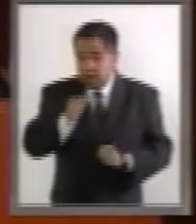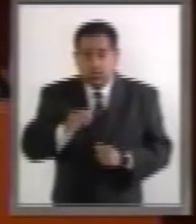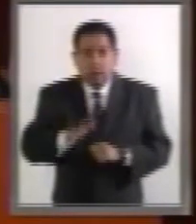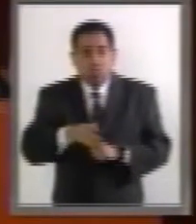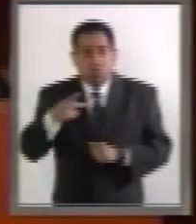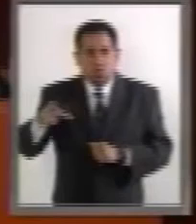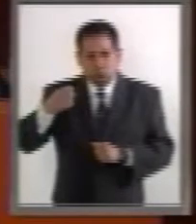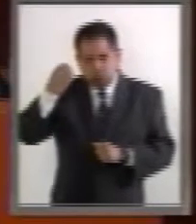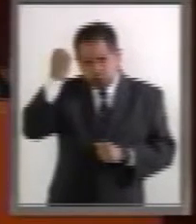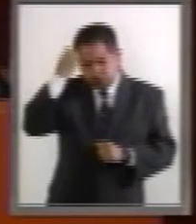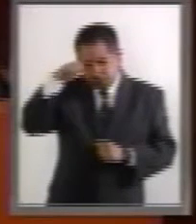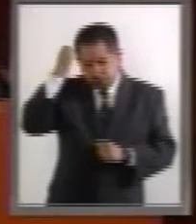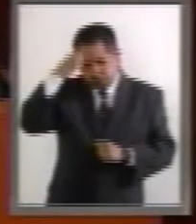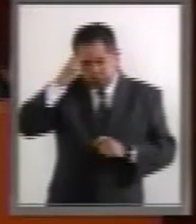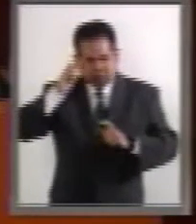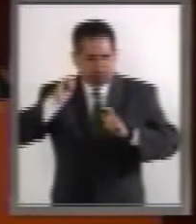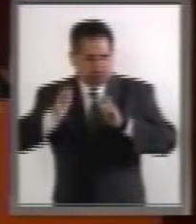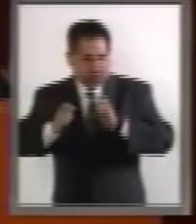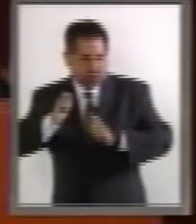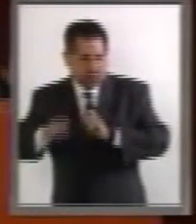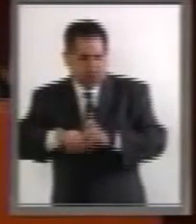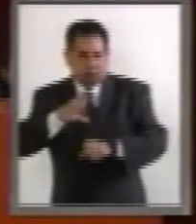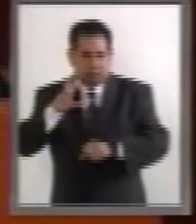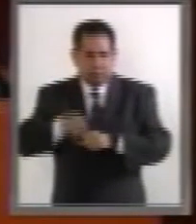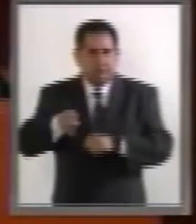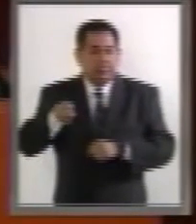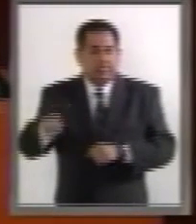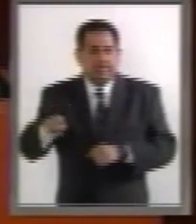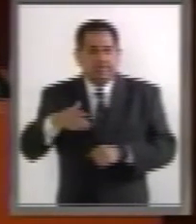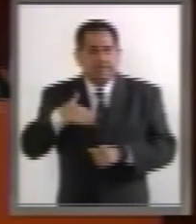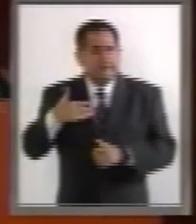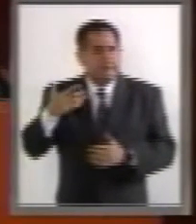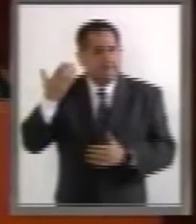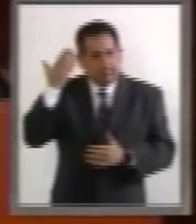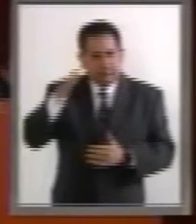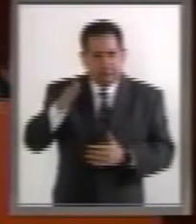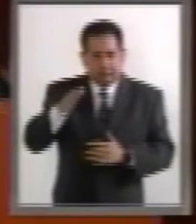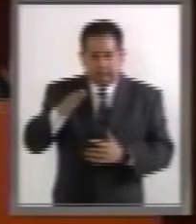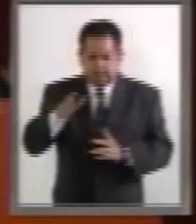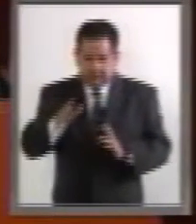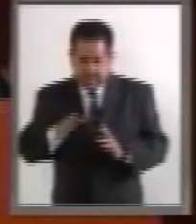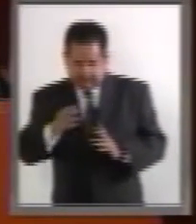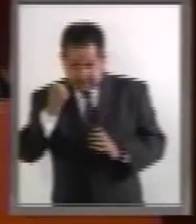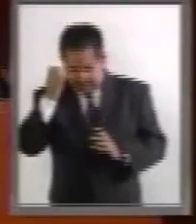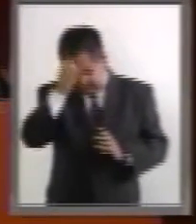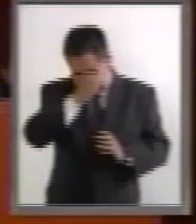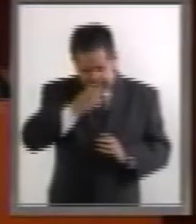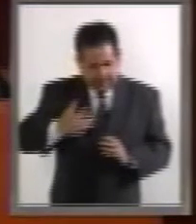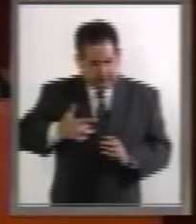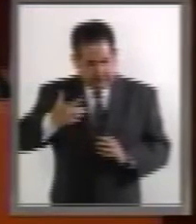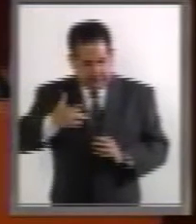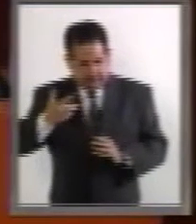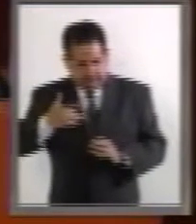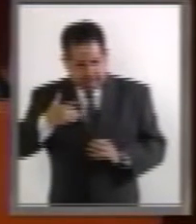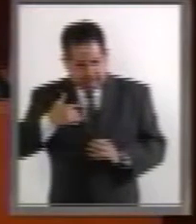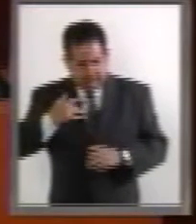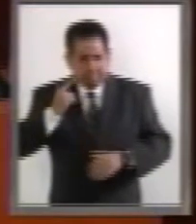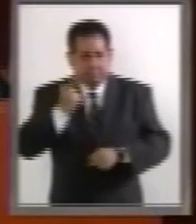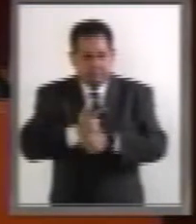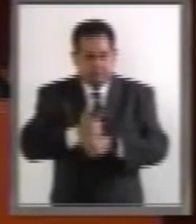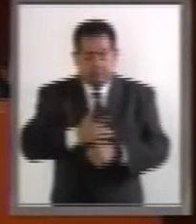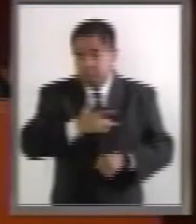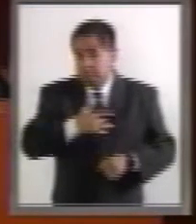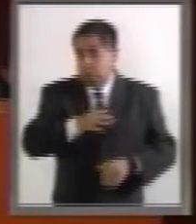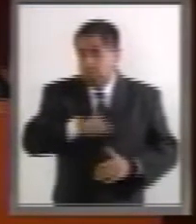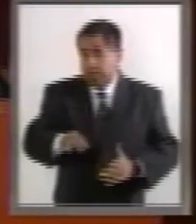propia experiencia y especialización en la materia sobre la cual hacen una especulación se los permite.